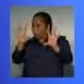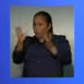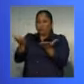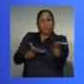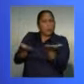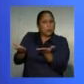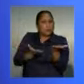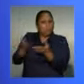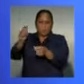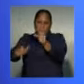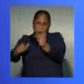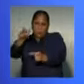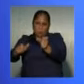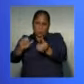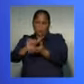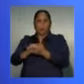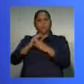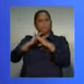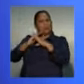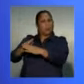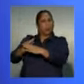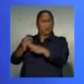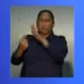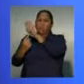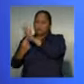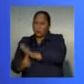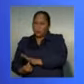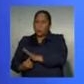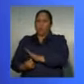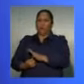servicio de la gente que te defienda de los abusos y de los monopolios